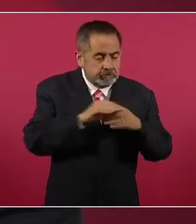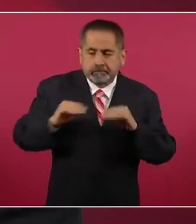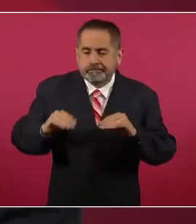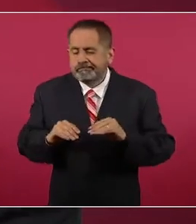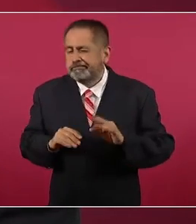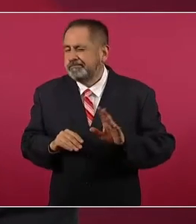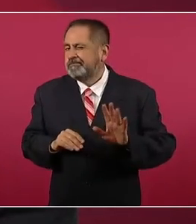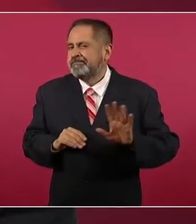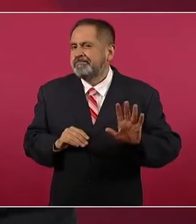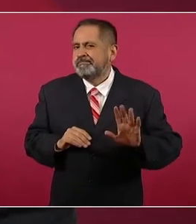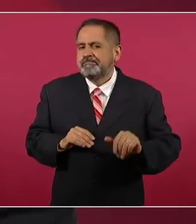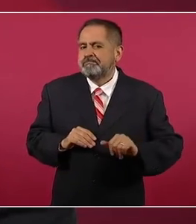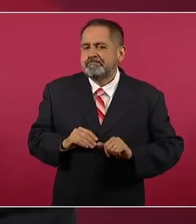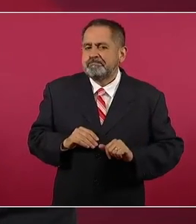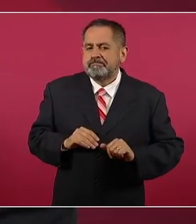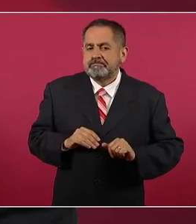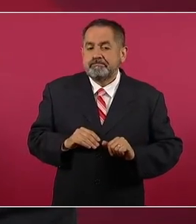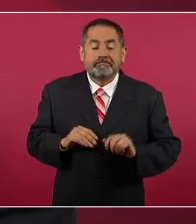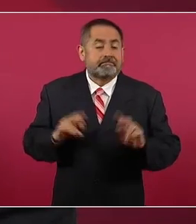los